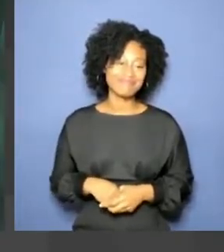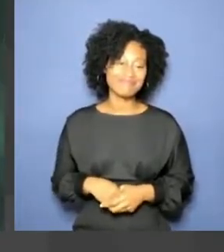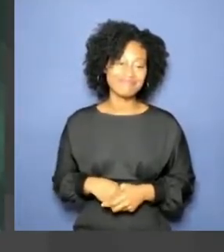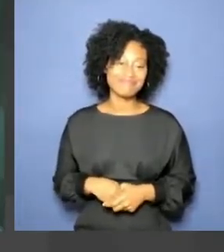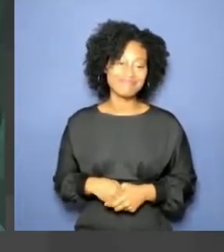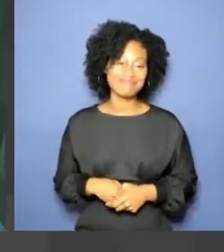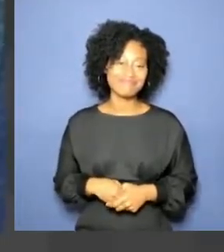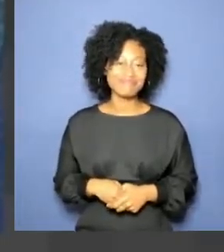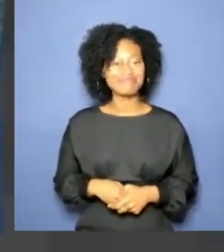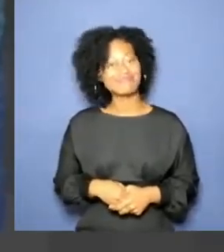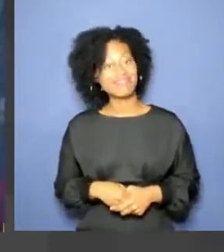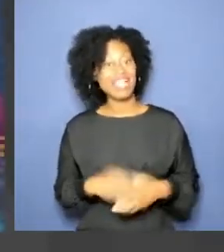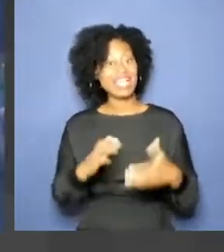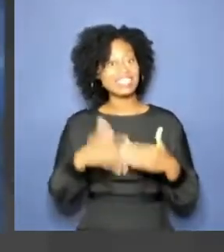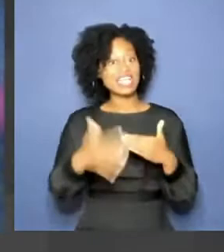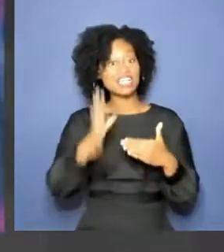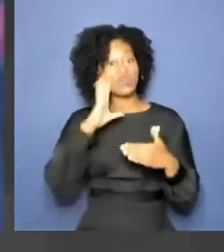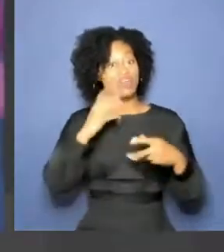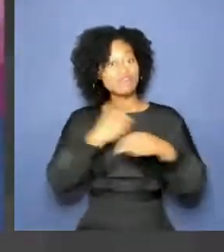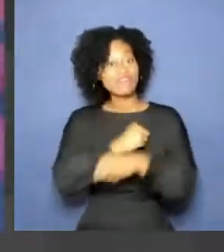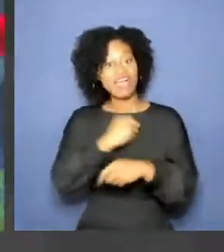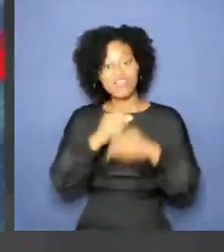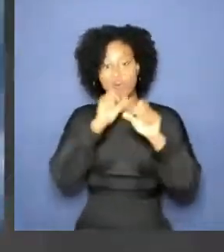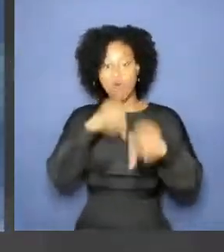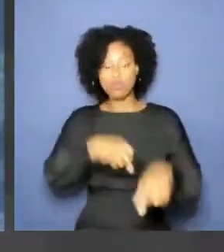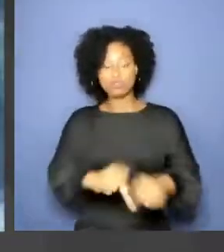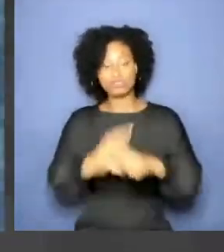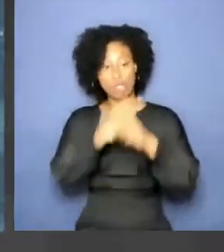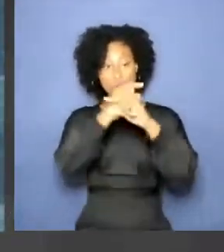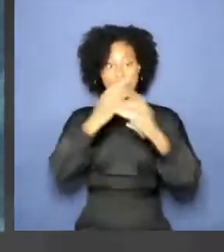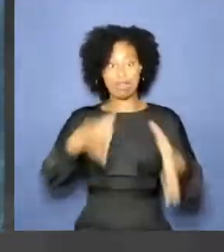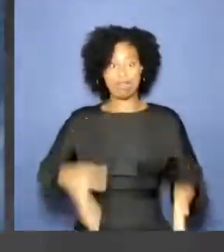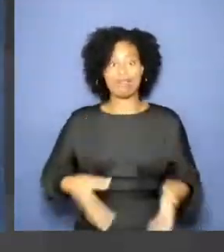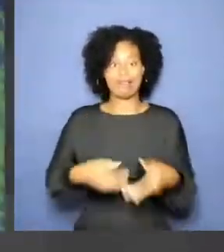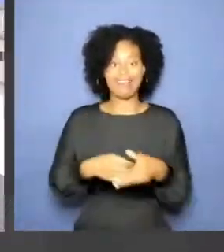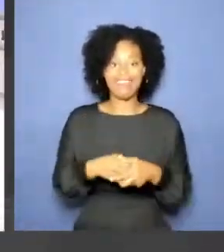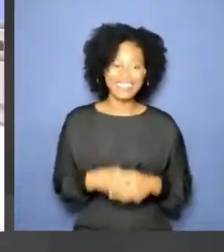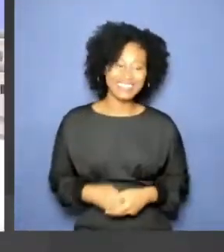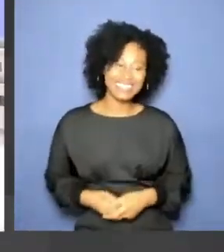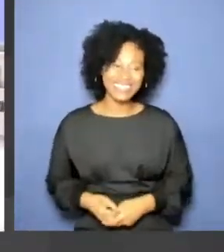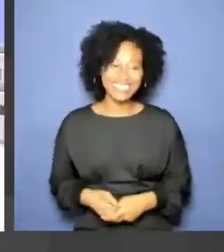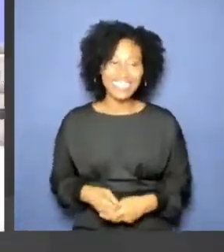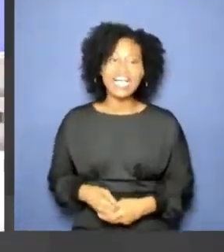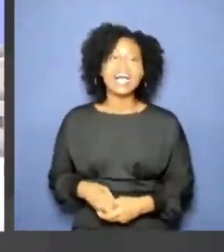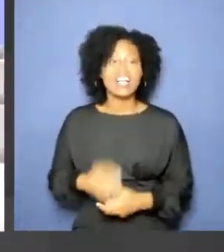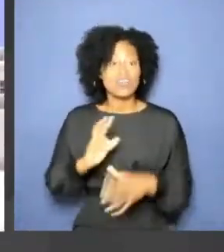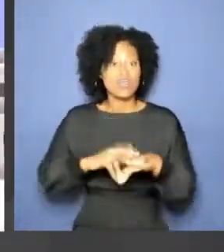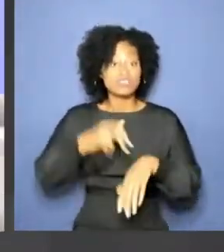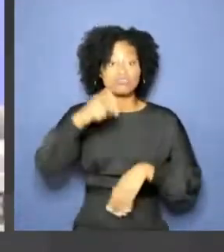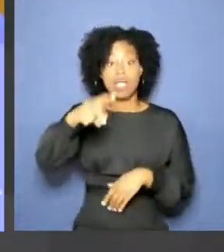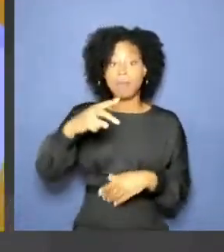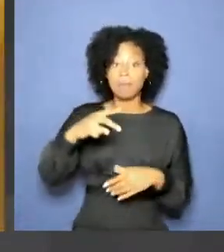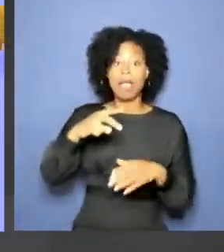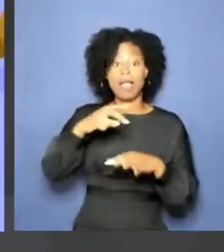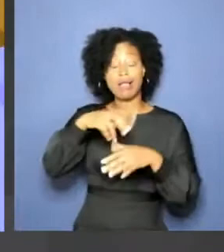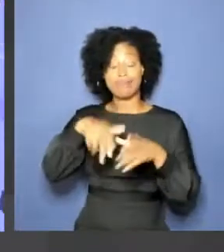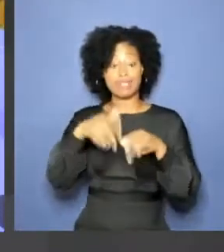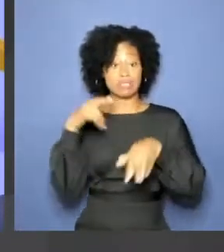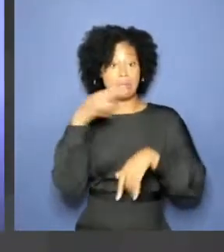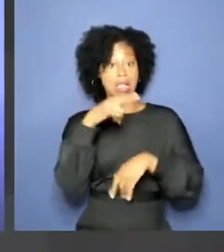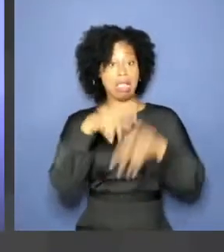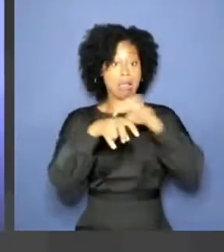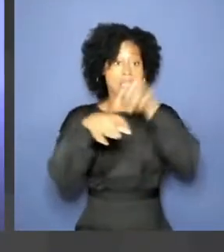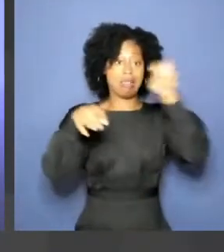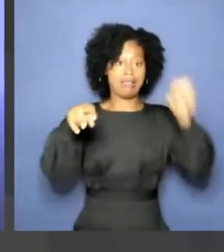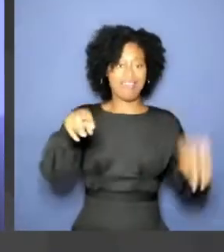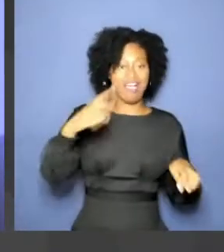A continuación se enfrentarán contra el Guardián Oceánico. El primero que salte de este avión con vida y pase por los